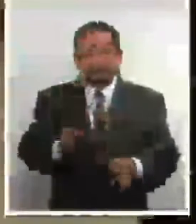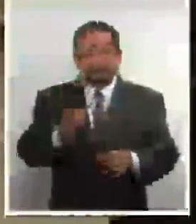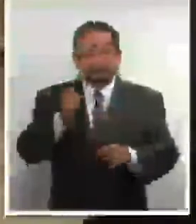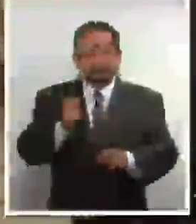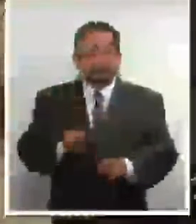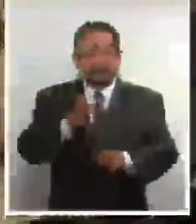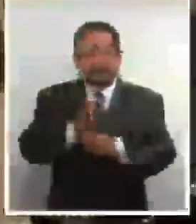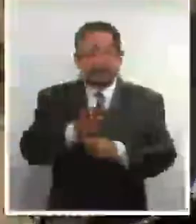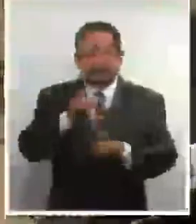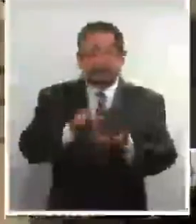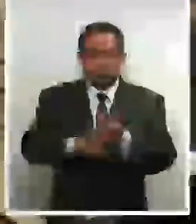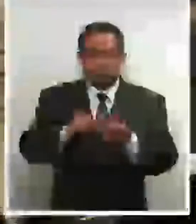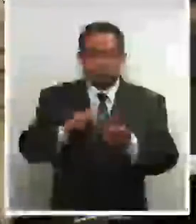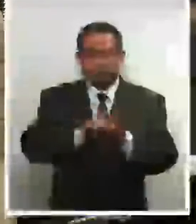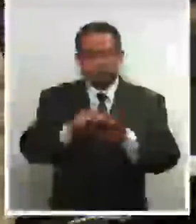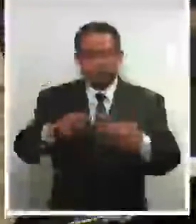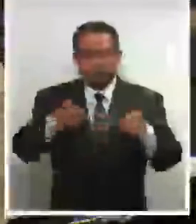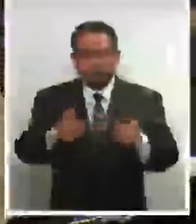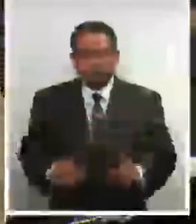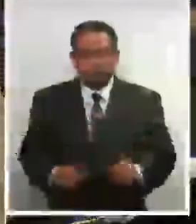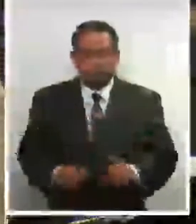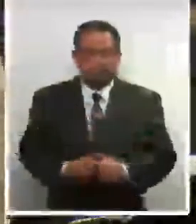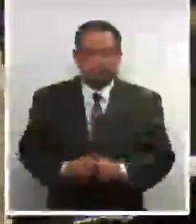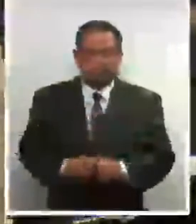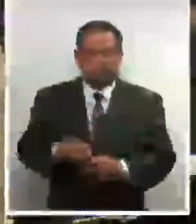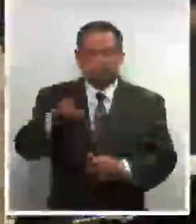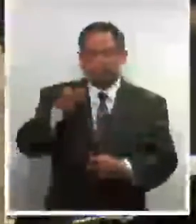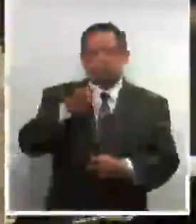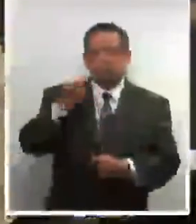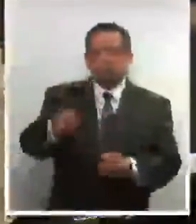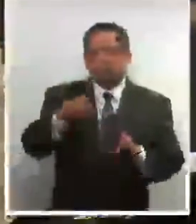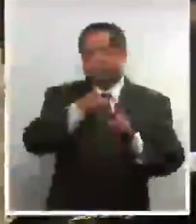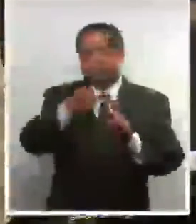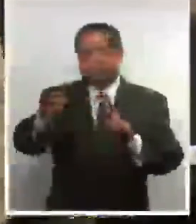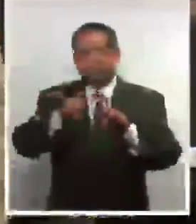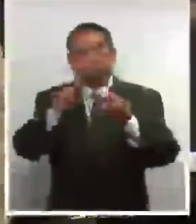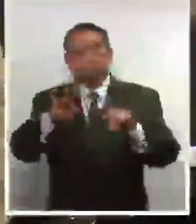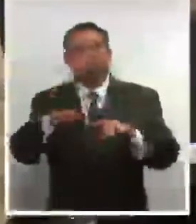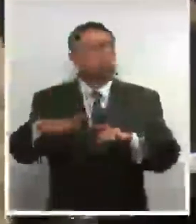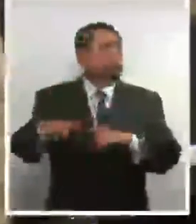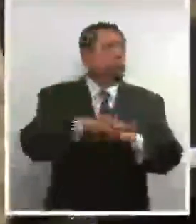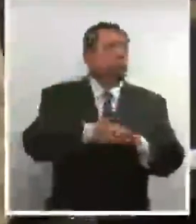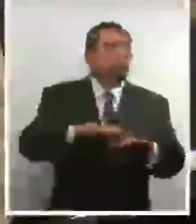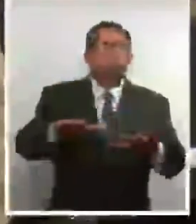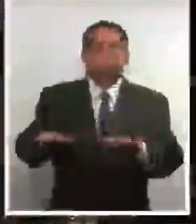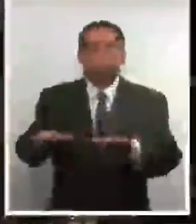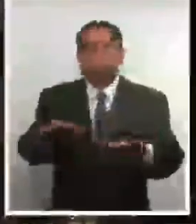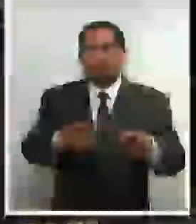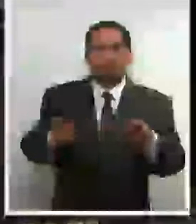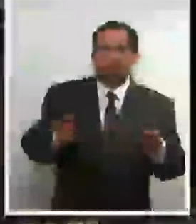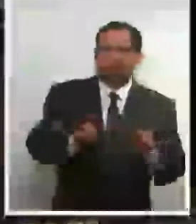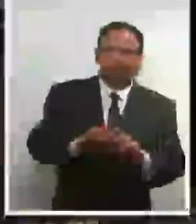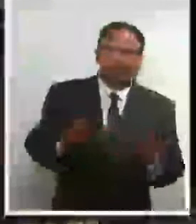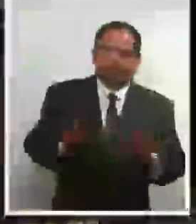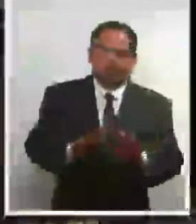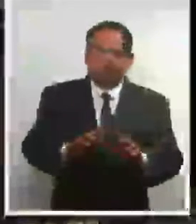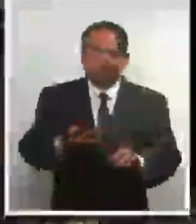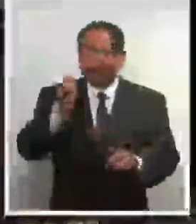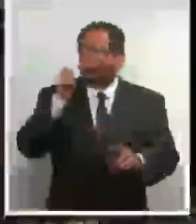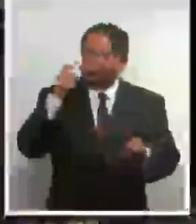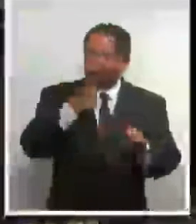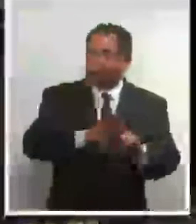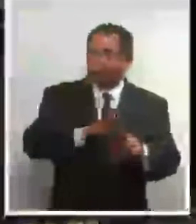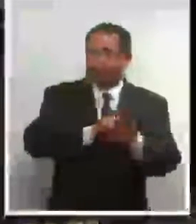seguridad son los derechos humanos, no es el orden, no es la estabilidad, no es la paz